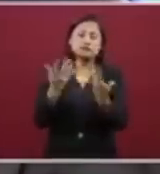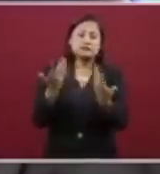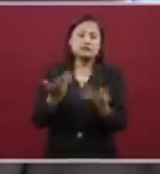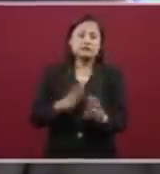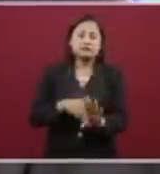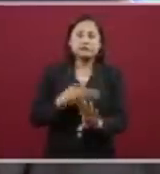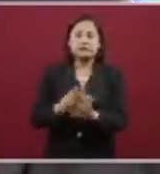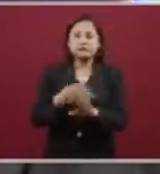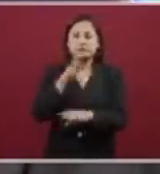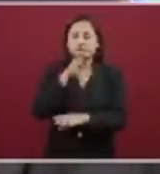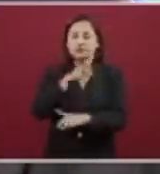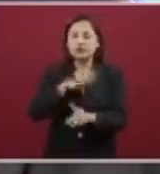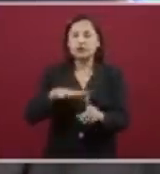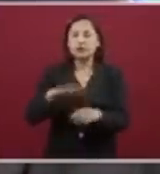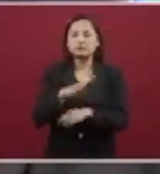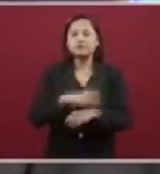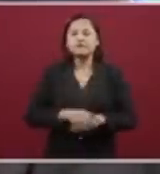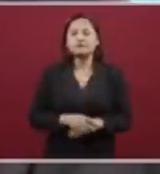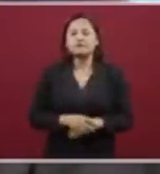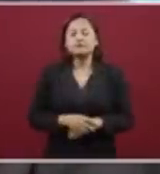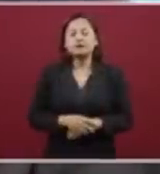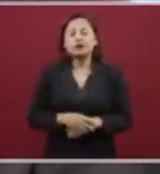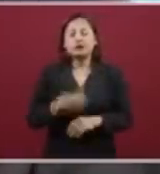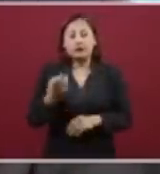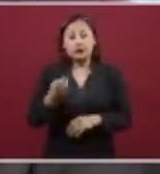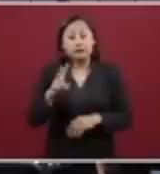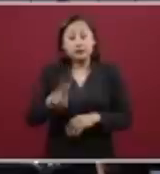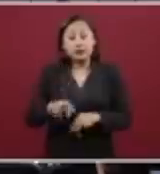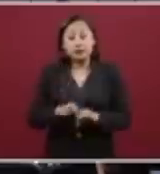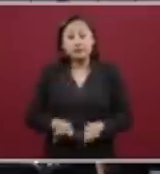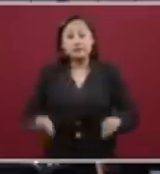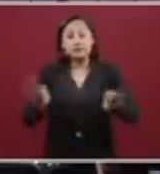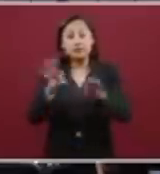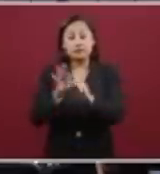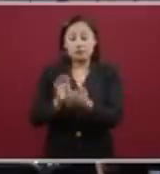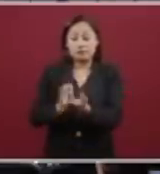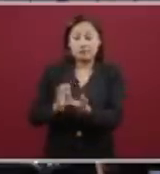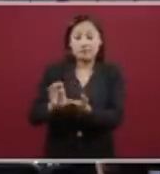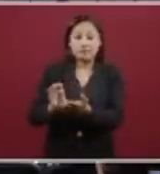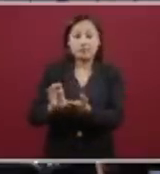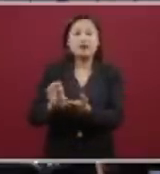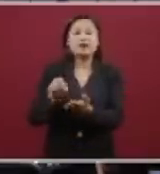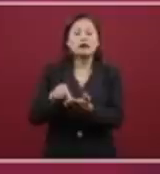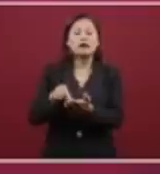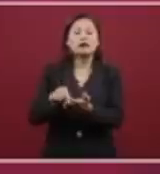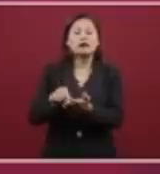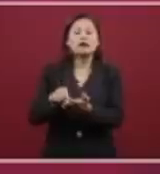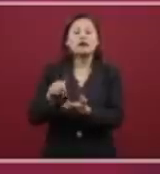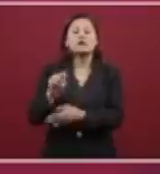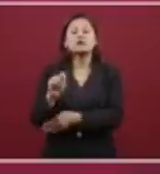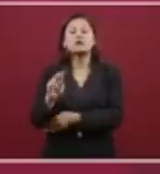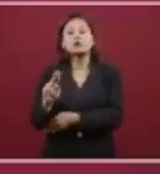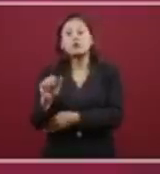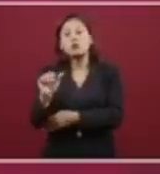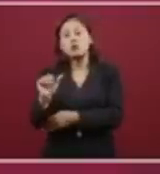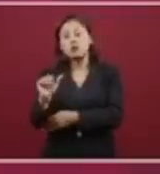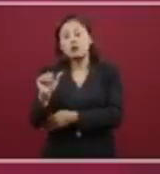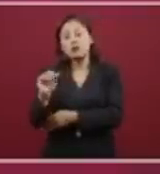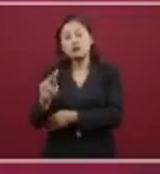importante mencionar que para garantizar el pago de estos financiamientos se incrementó la actúa en